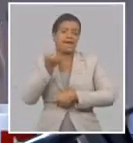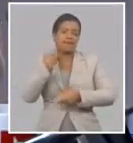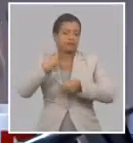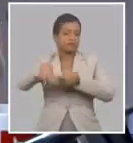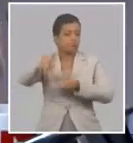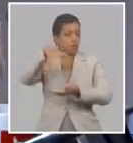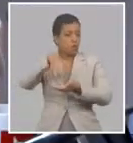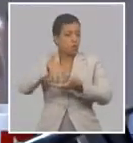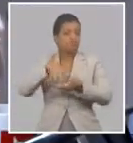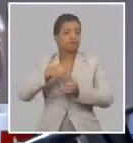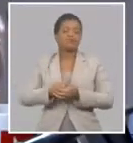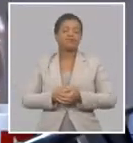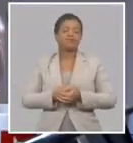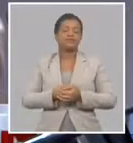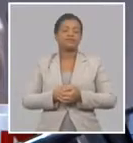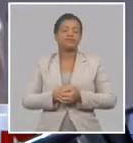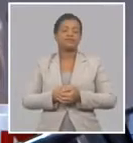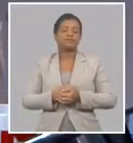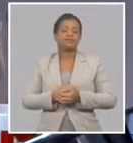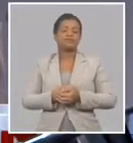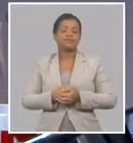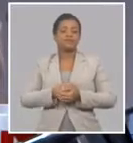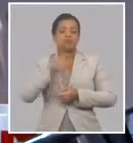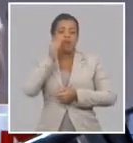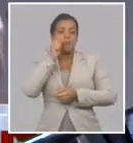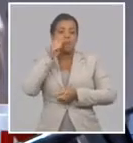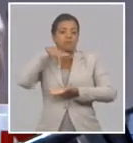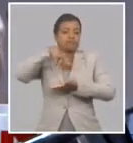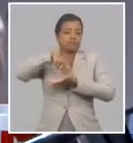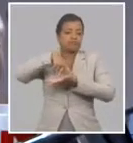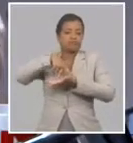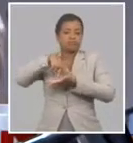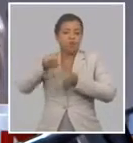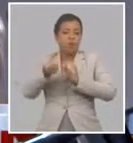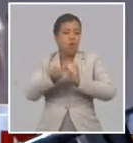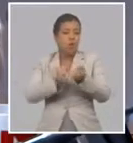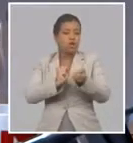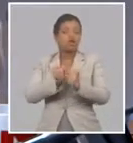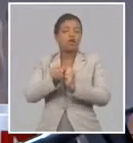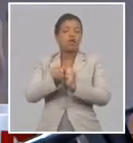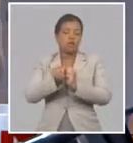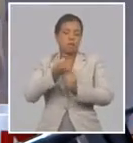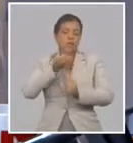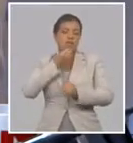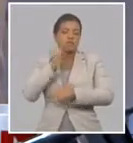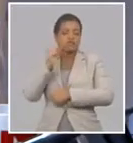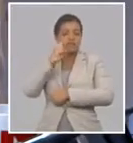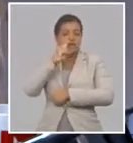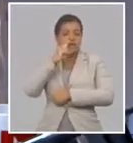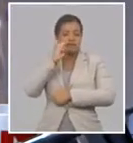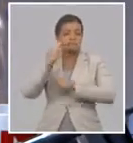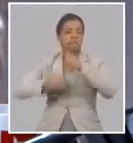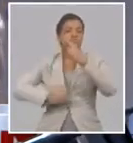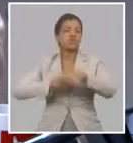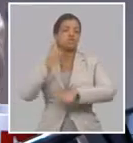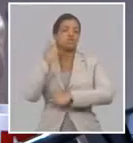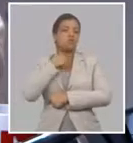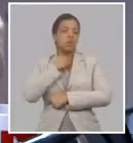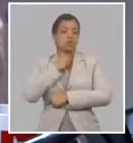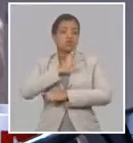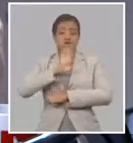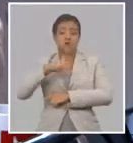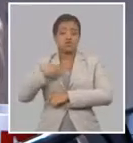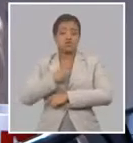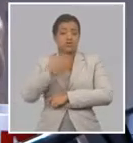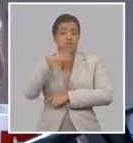que por programa de ejecución debemos concluir las finales del primer semestre del próximo año que ya contamos con la totalidad del